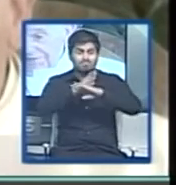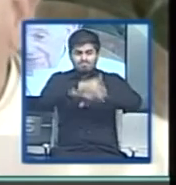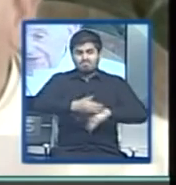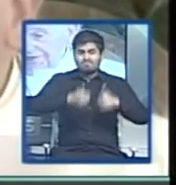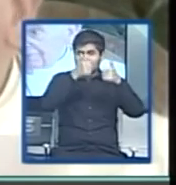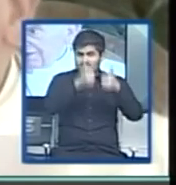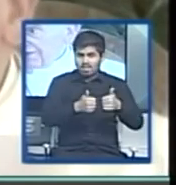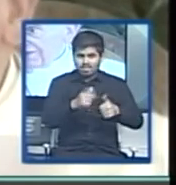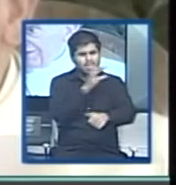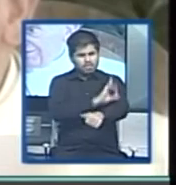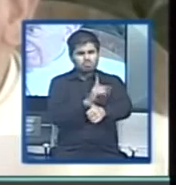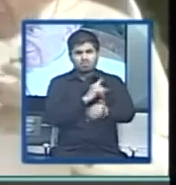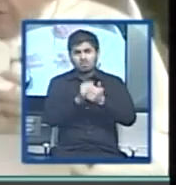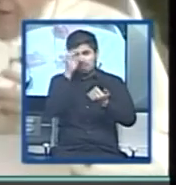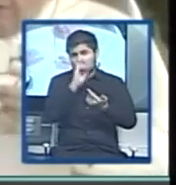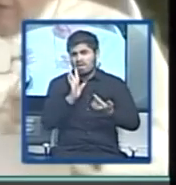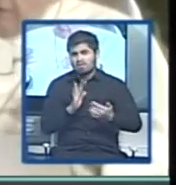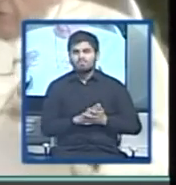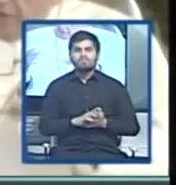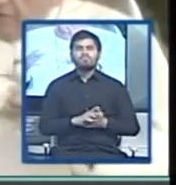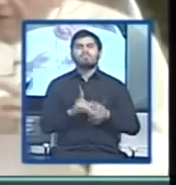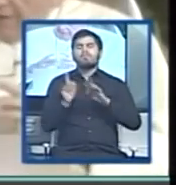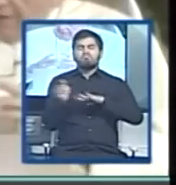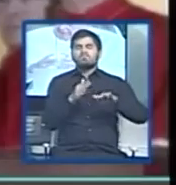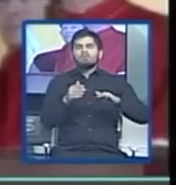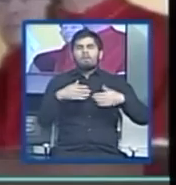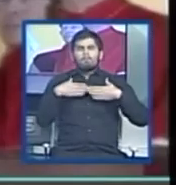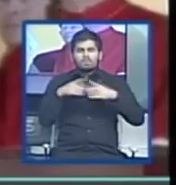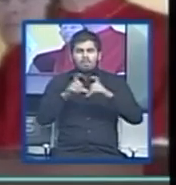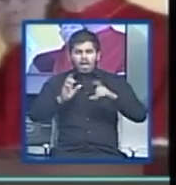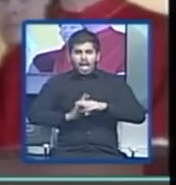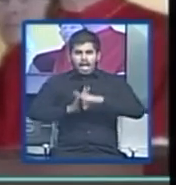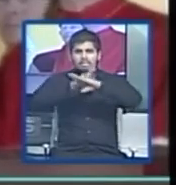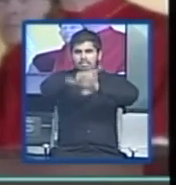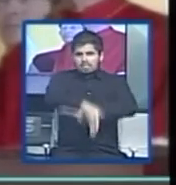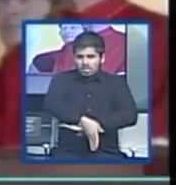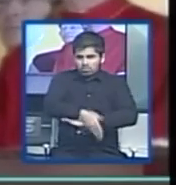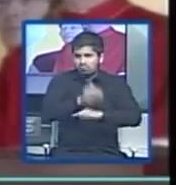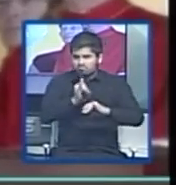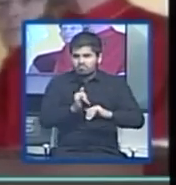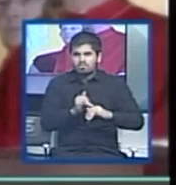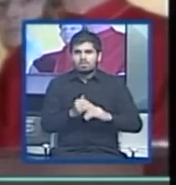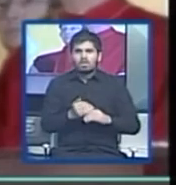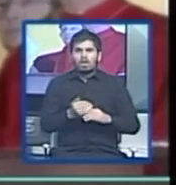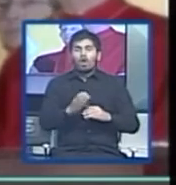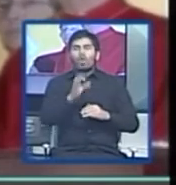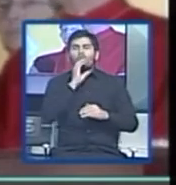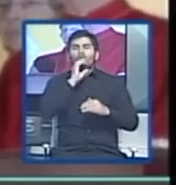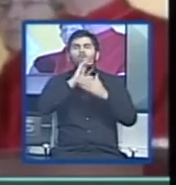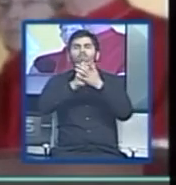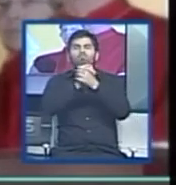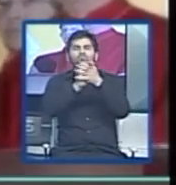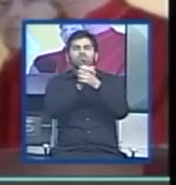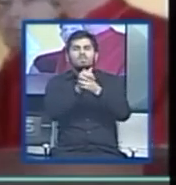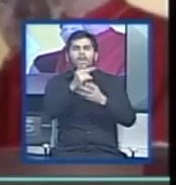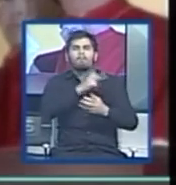acorde a los derechos de las personas con discapacidad. Ahora, César, por un lado es el tema del acceso, lo que recién estabas mencionando, sí, de la posibilidad de que